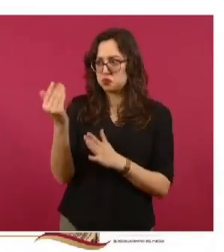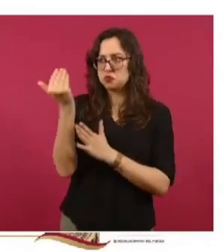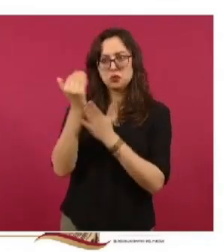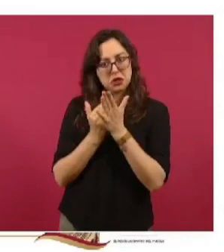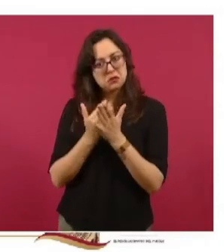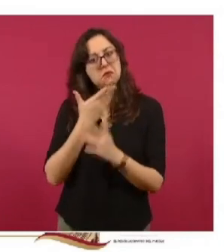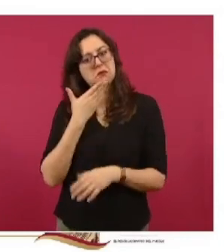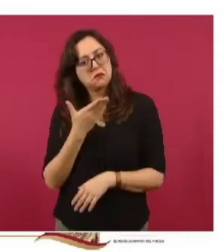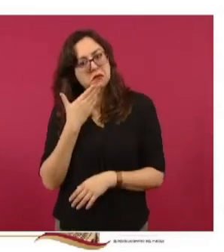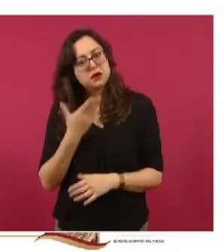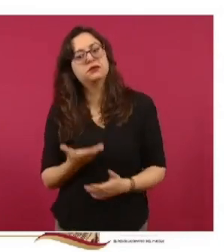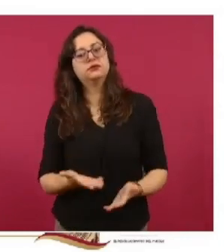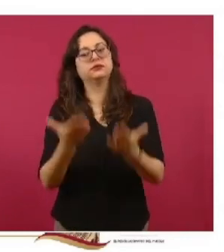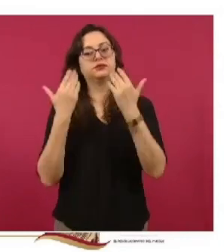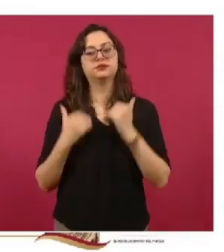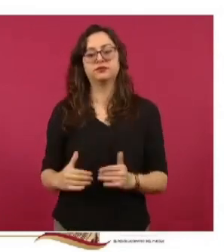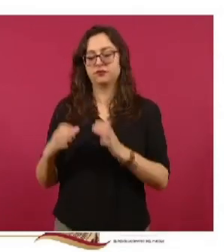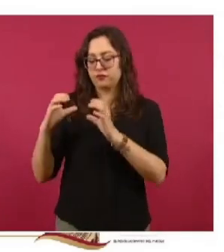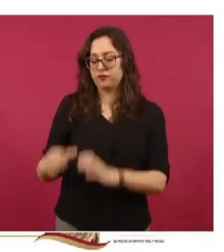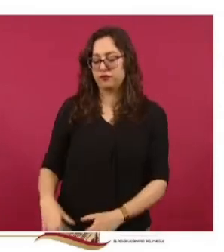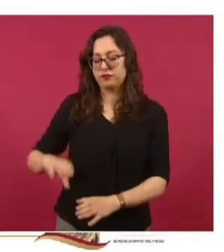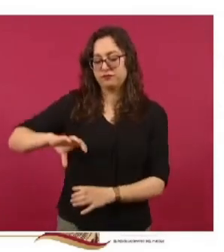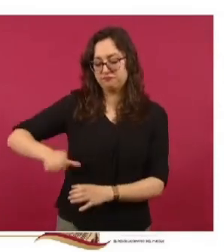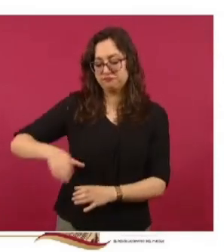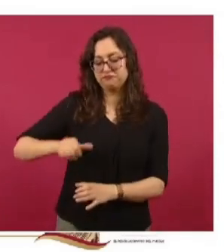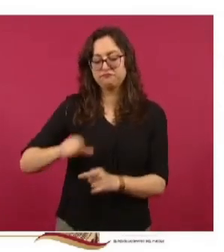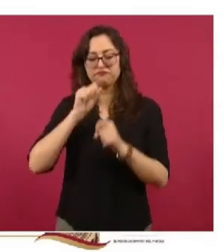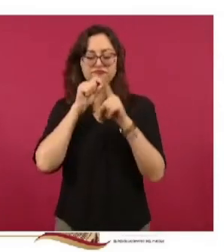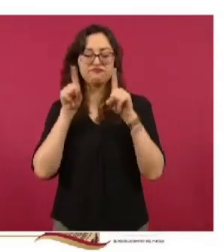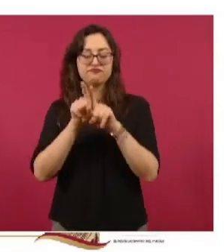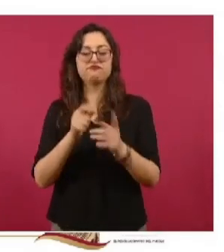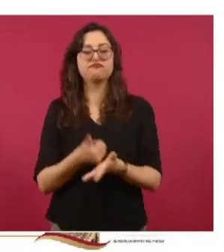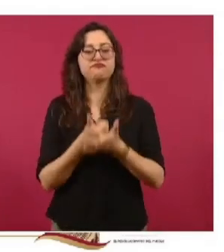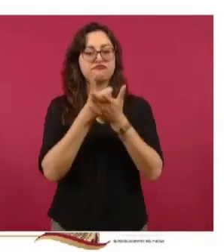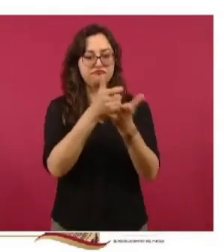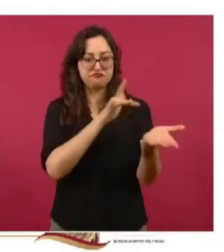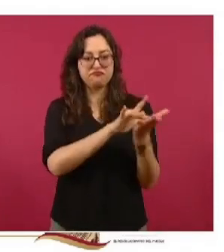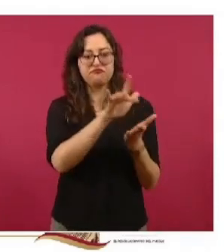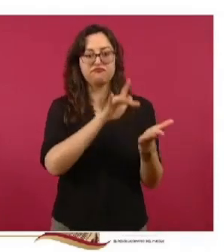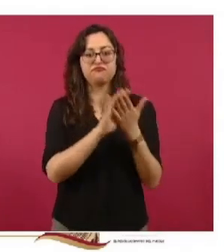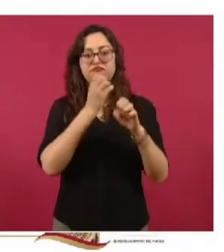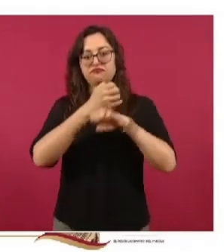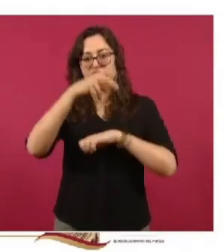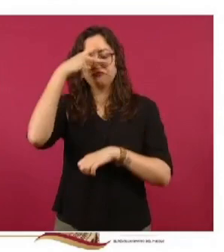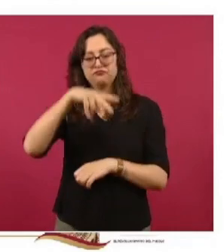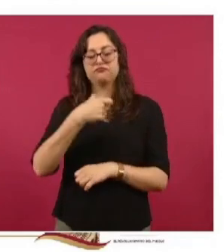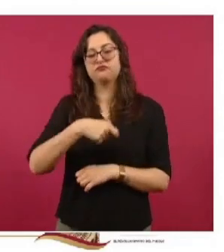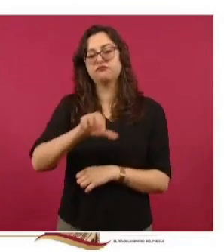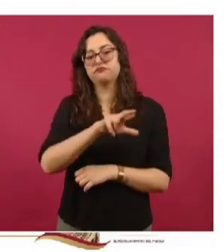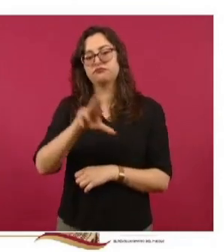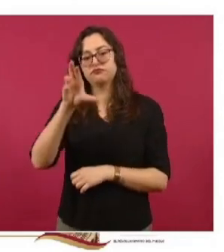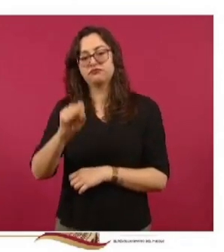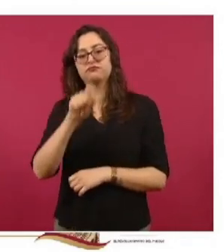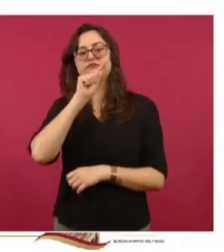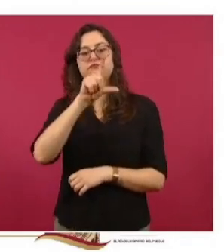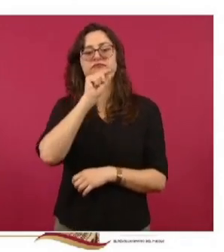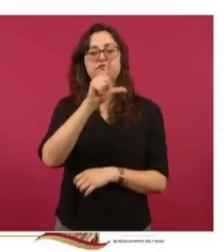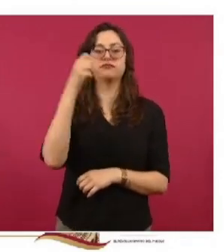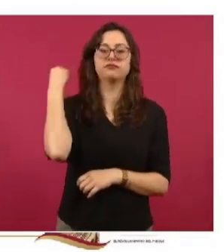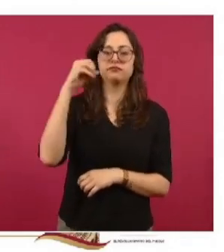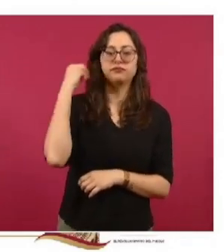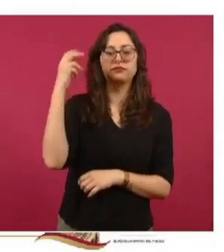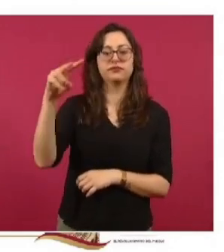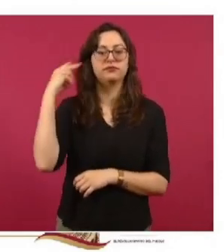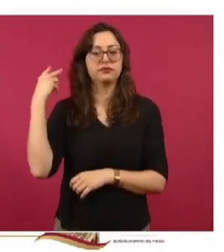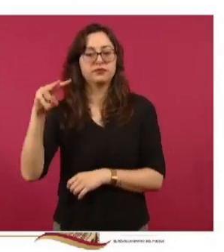de los cilindros de gas, encontramos aliados de los consumidores en el Estado de México, en Quintana Roo, en Jalisco, en Oaxaca, en